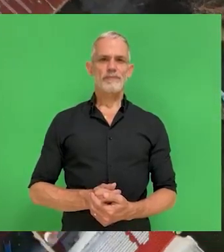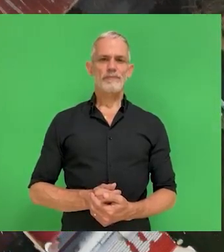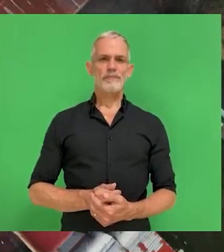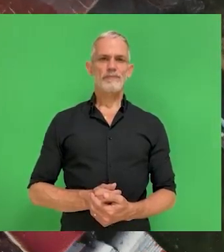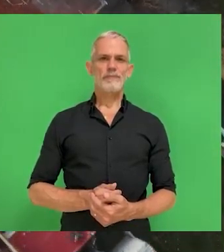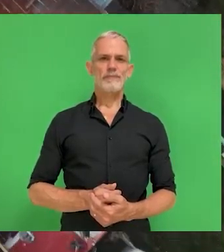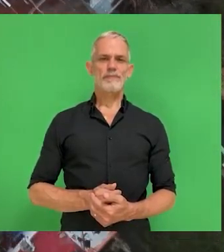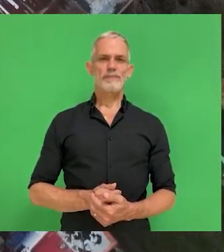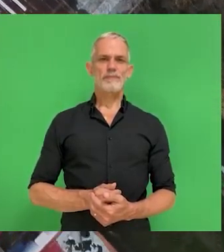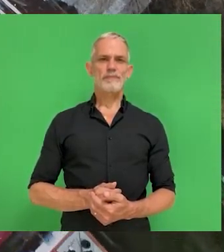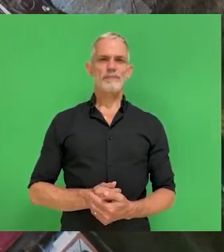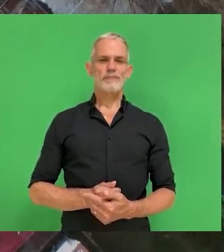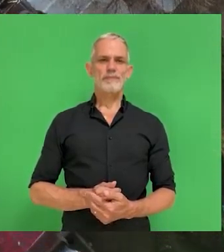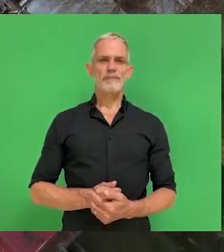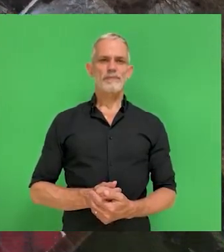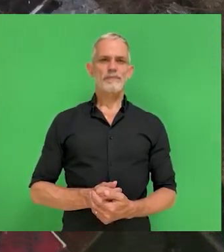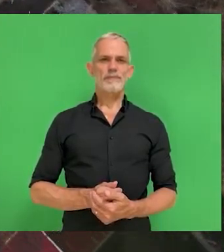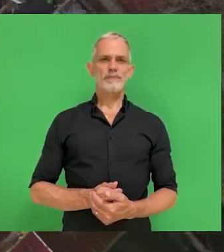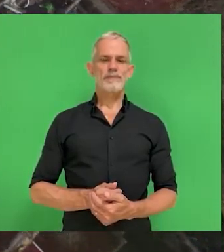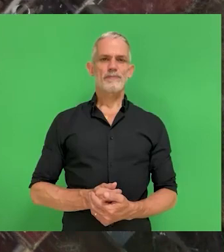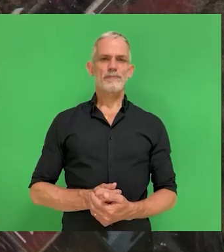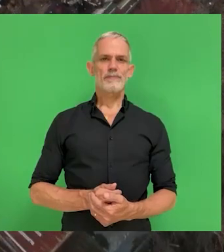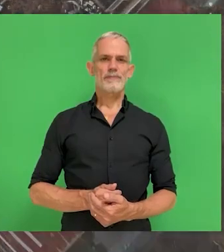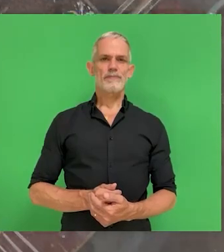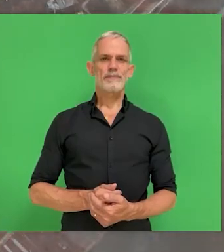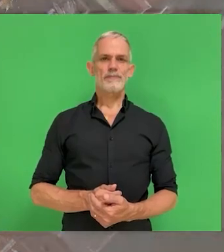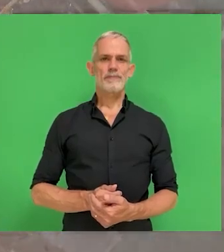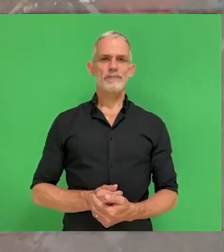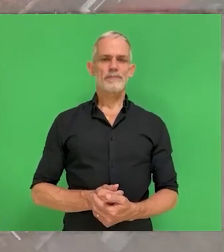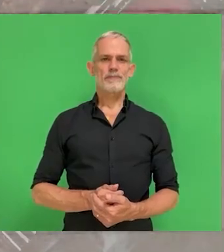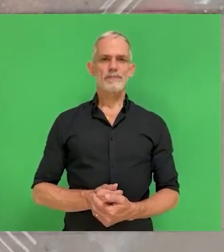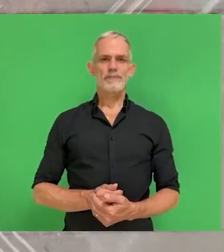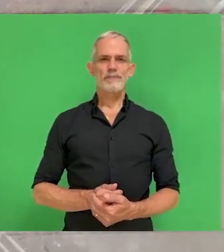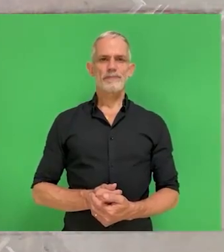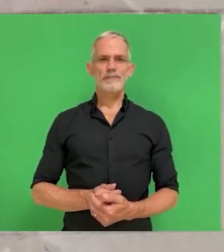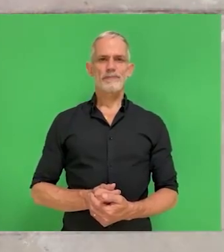La imagen nítida de la ciudad tomada desde el aire se vuelve borrosa.